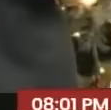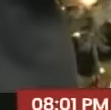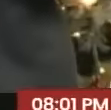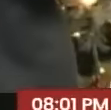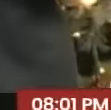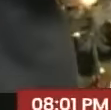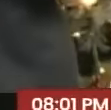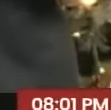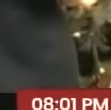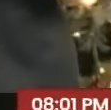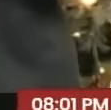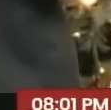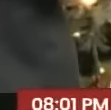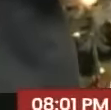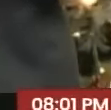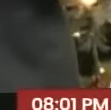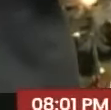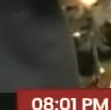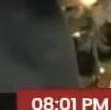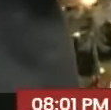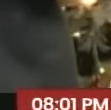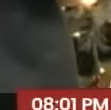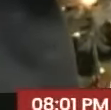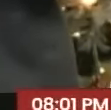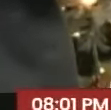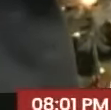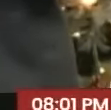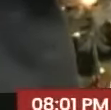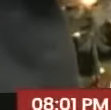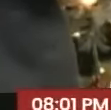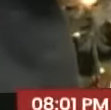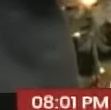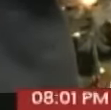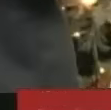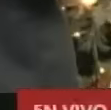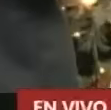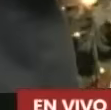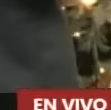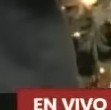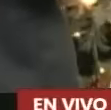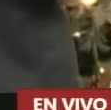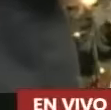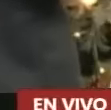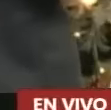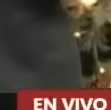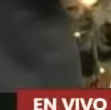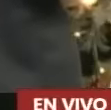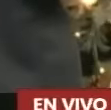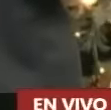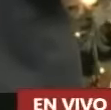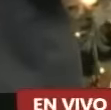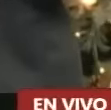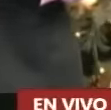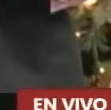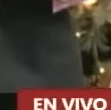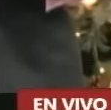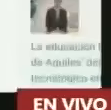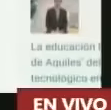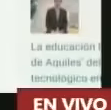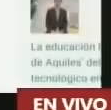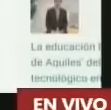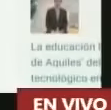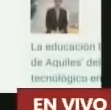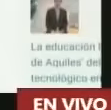revisando en esta oportunidad el portal de F.com y dice lo siguiente: Estados Unidos mantiene a Cuba un año más en la lista